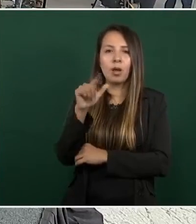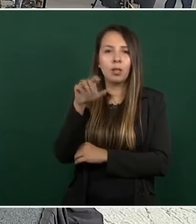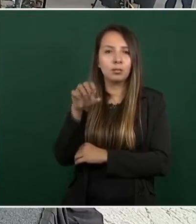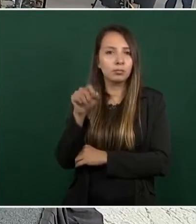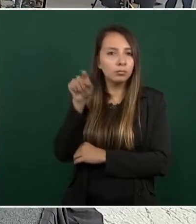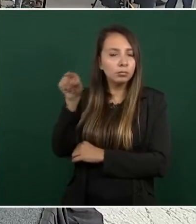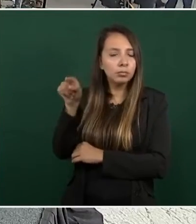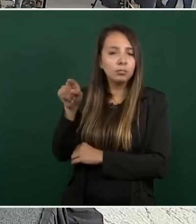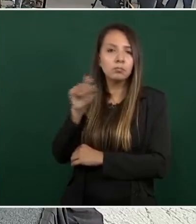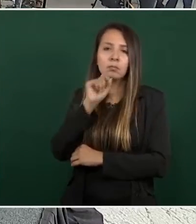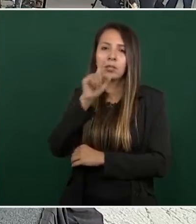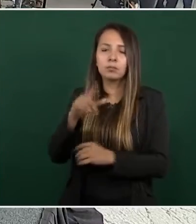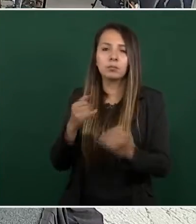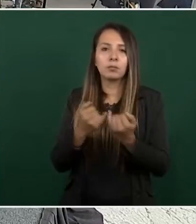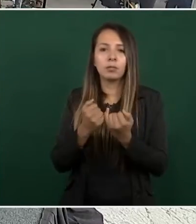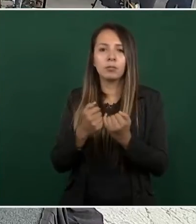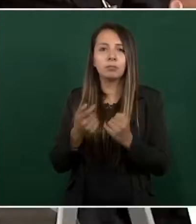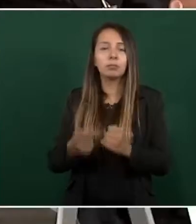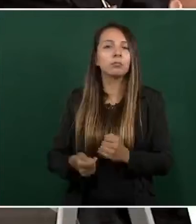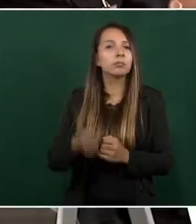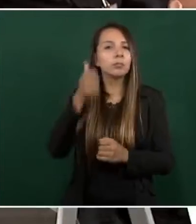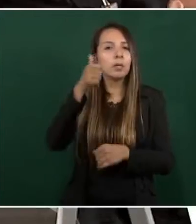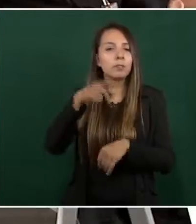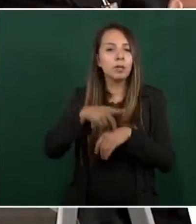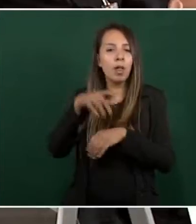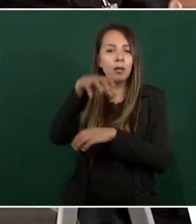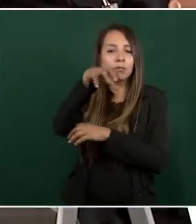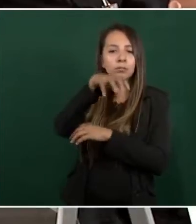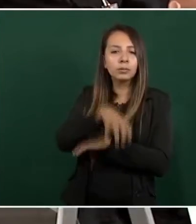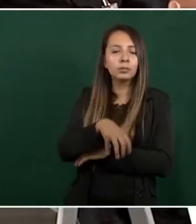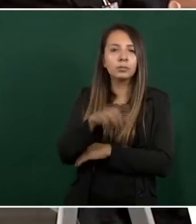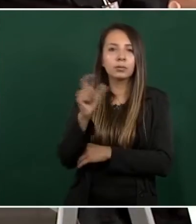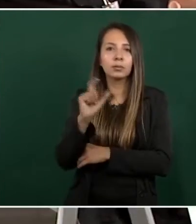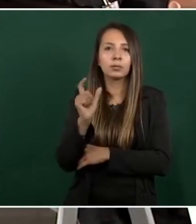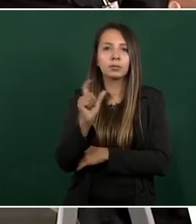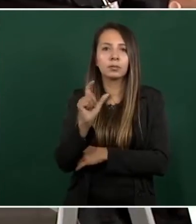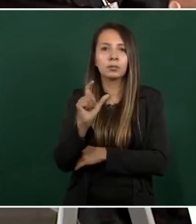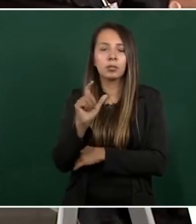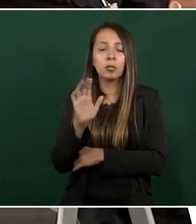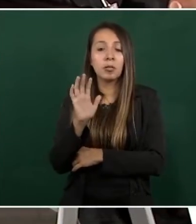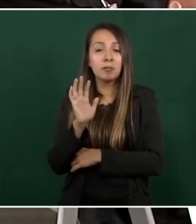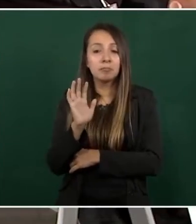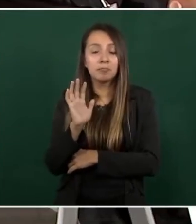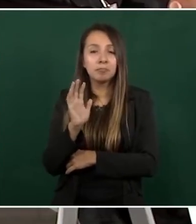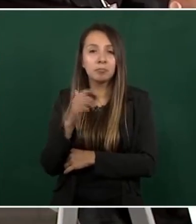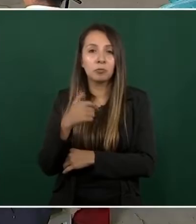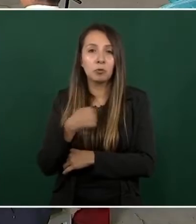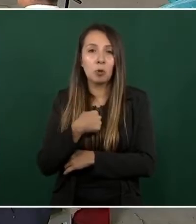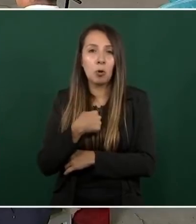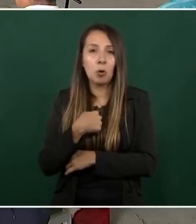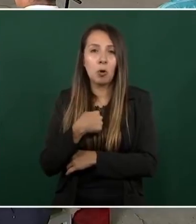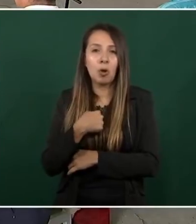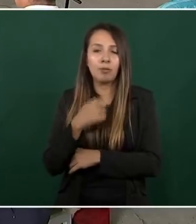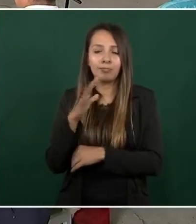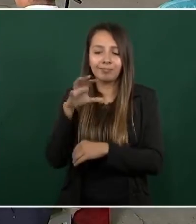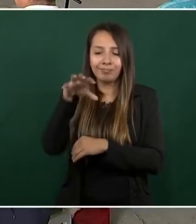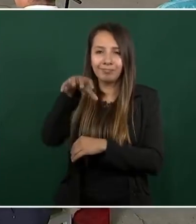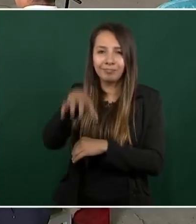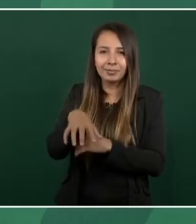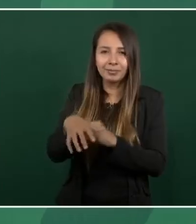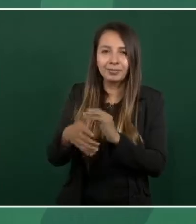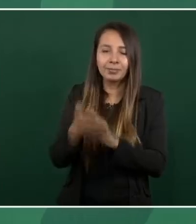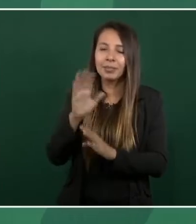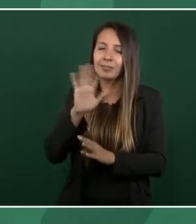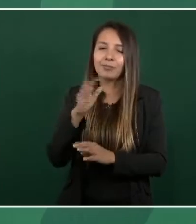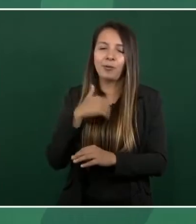lo mismo. ¿Cuándo se pondría la primera piedra de este lado? Pues yo, más que primera piedra, me gustaría venir a